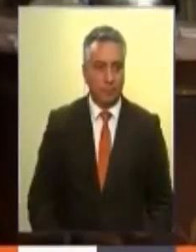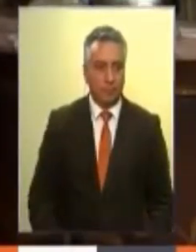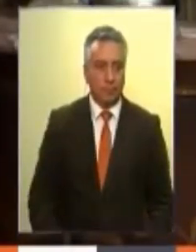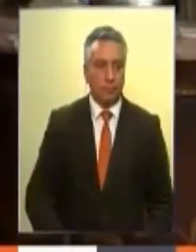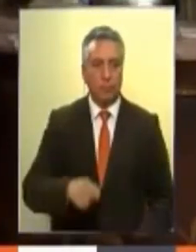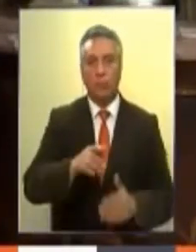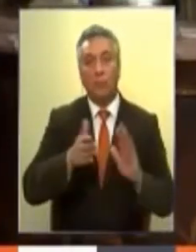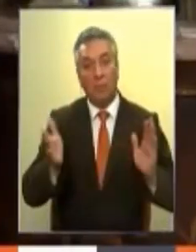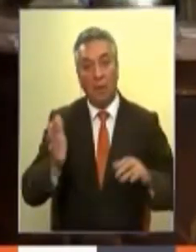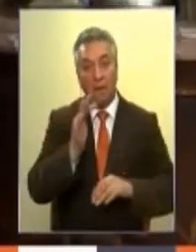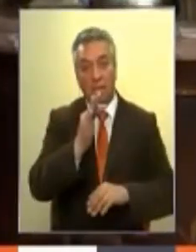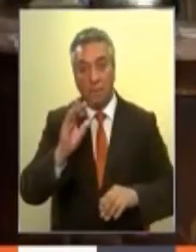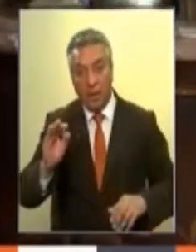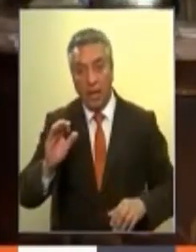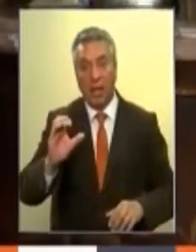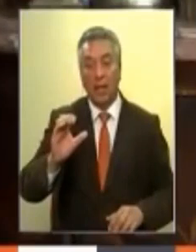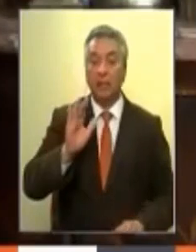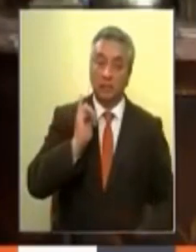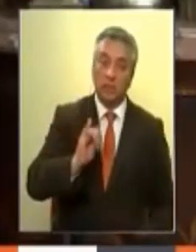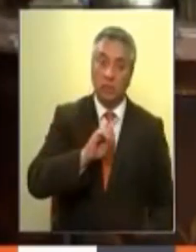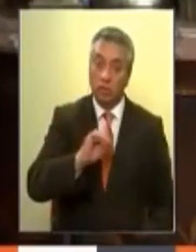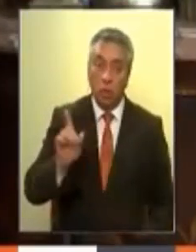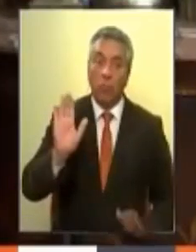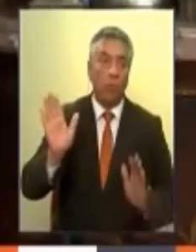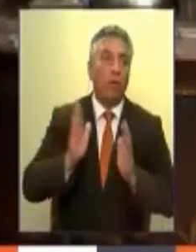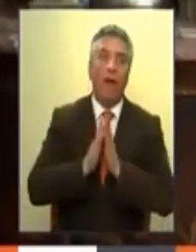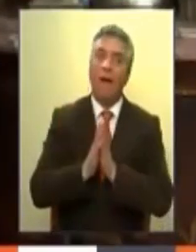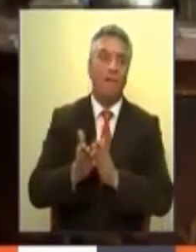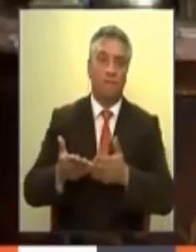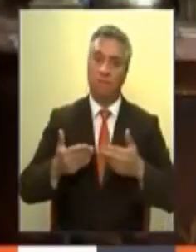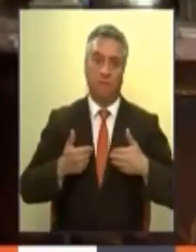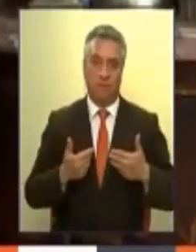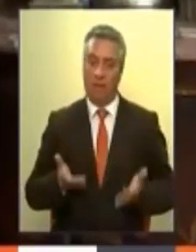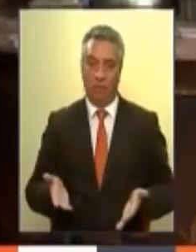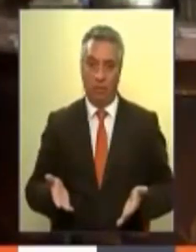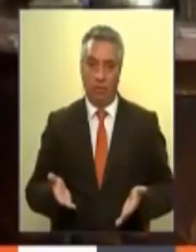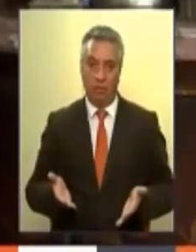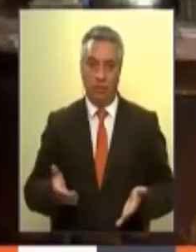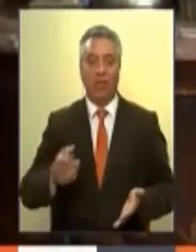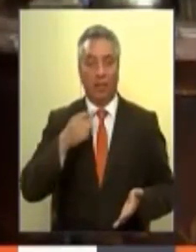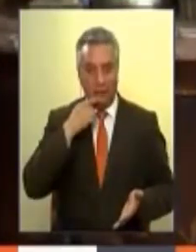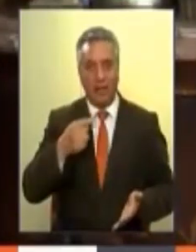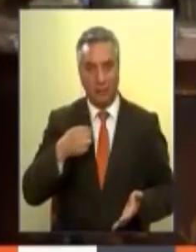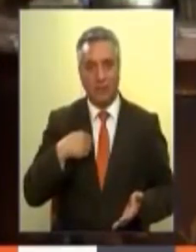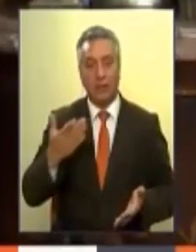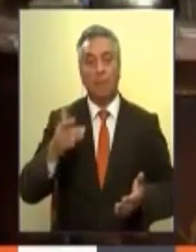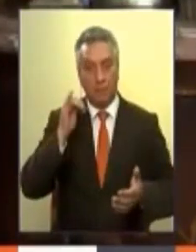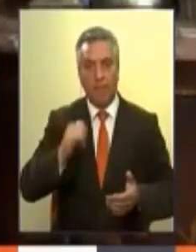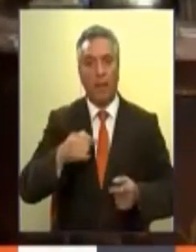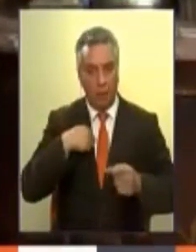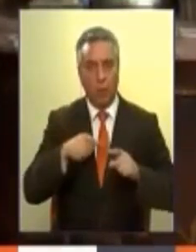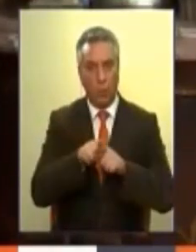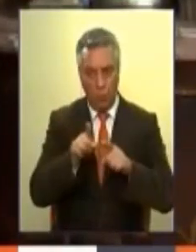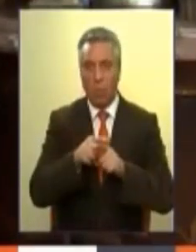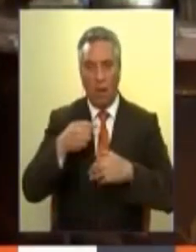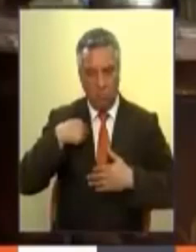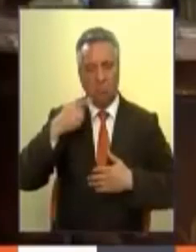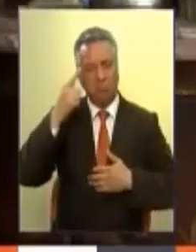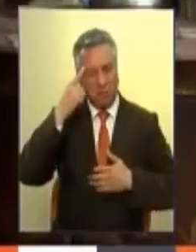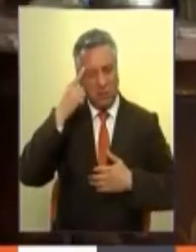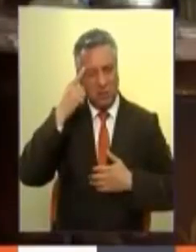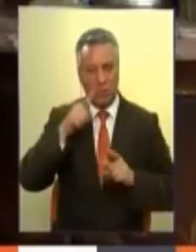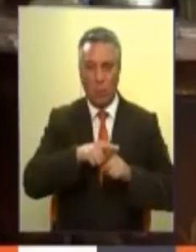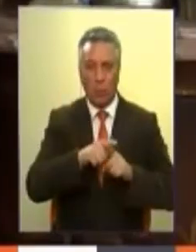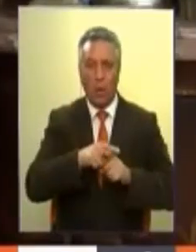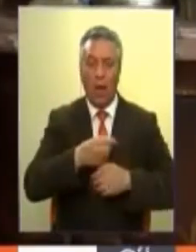creyente o no creyente, pero me va a conceder el favor. Pero sí que te diría que es un fervor del pueblo.